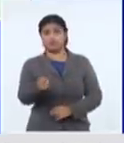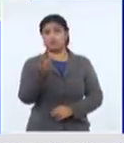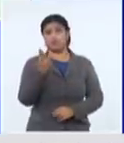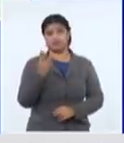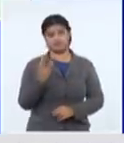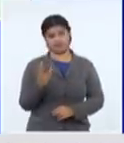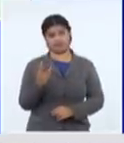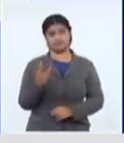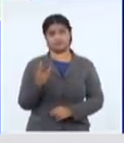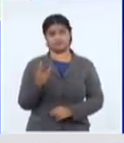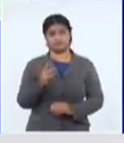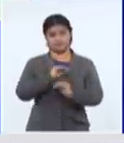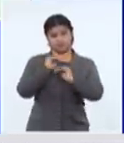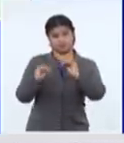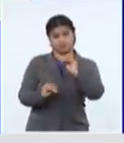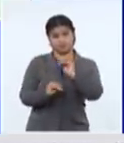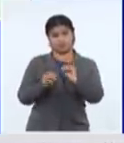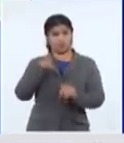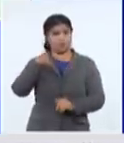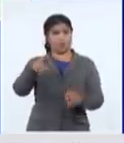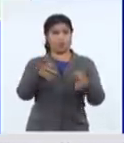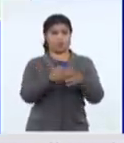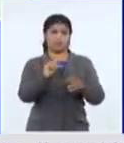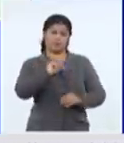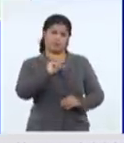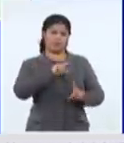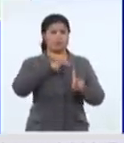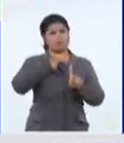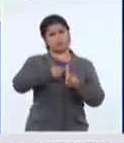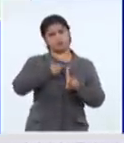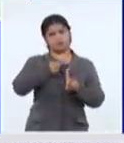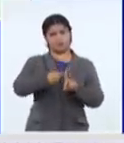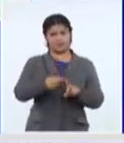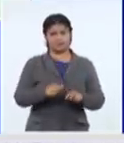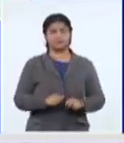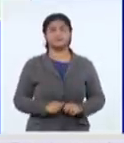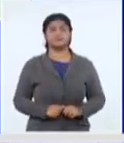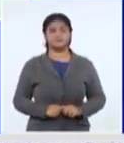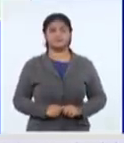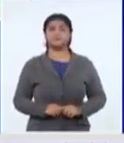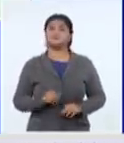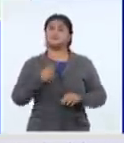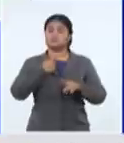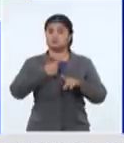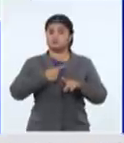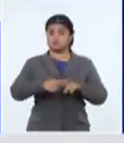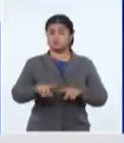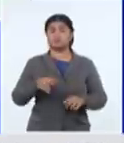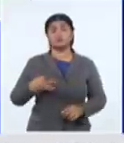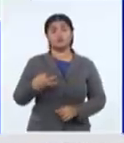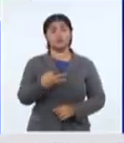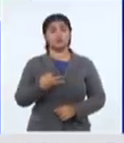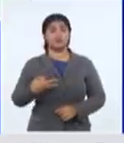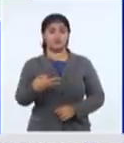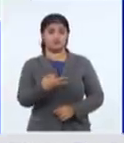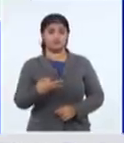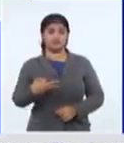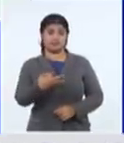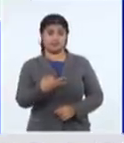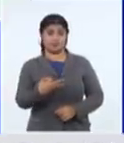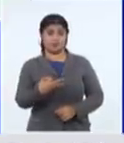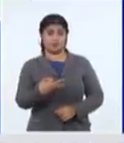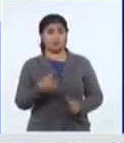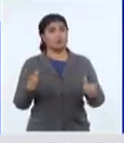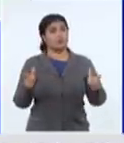país. Y vamos a ver la parte positiva de los municipios donde se evidencia una mayor